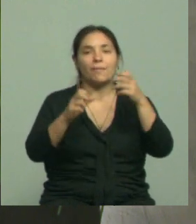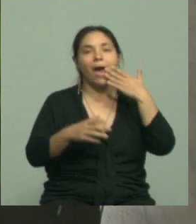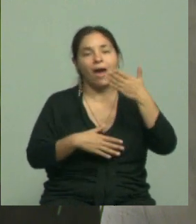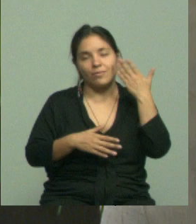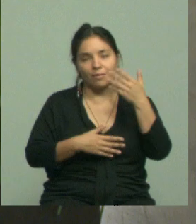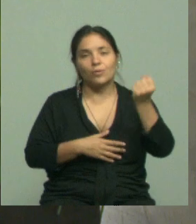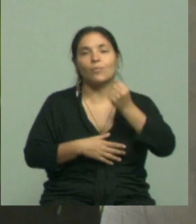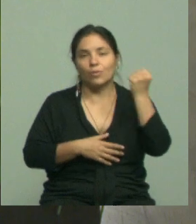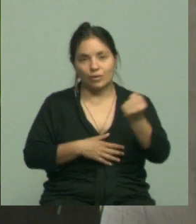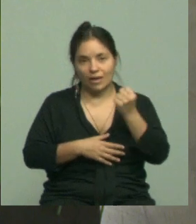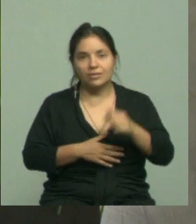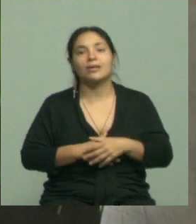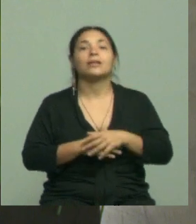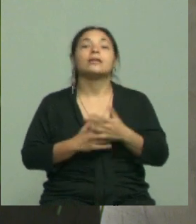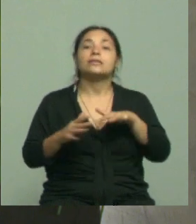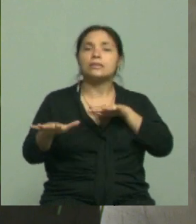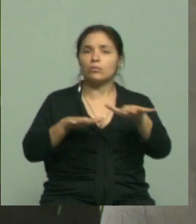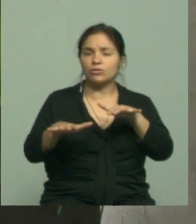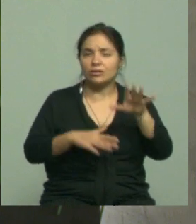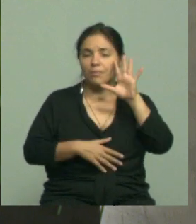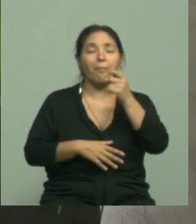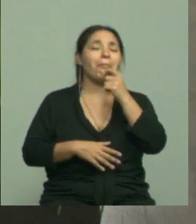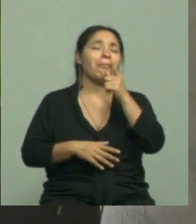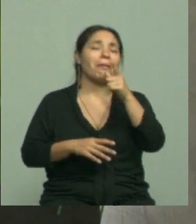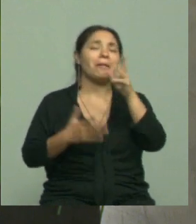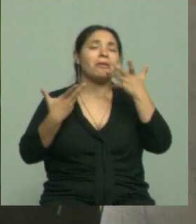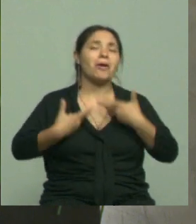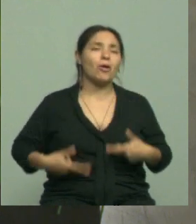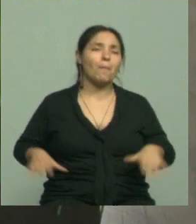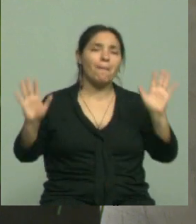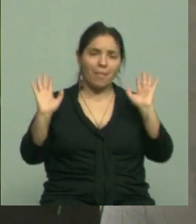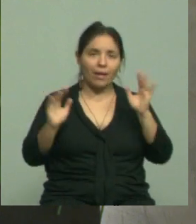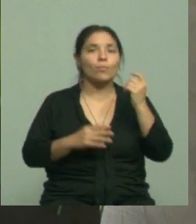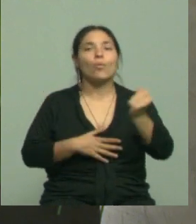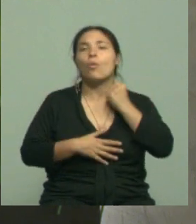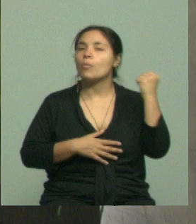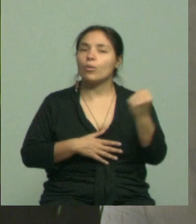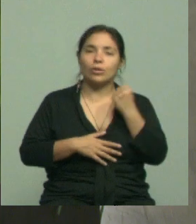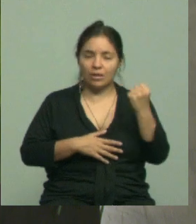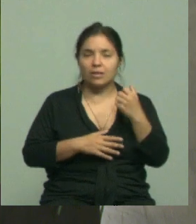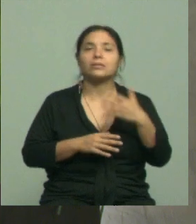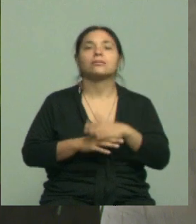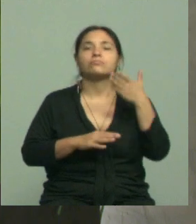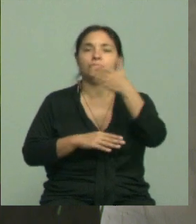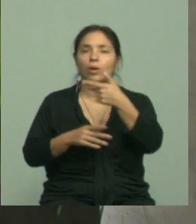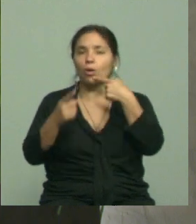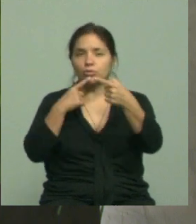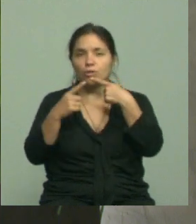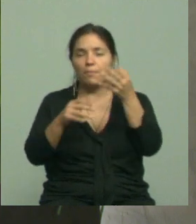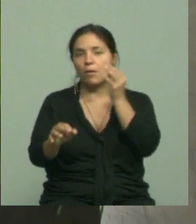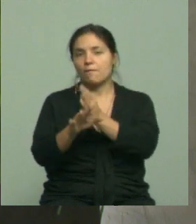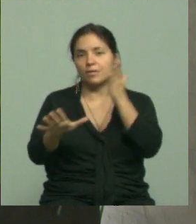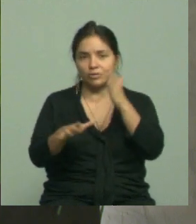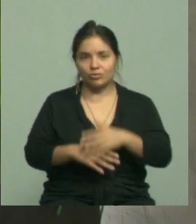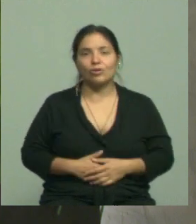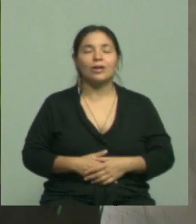presente estas situaciones que se van generando, que uno naturaliza, pero que siempre necesitan justamente la consulta con el especialista. Muy